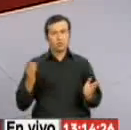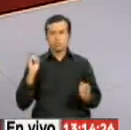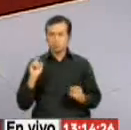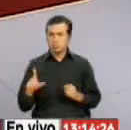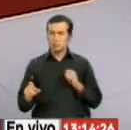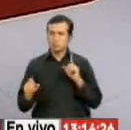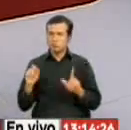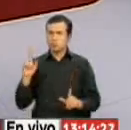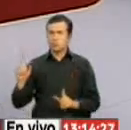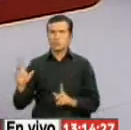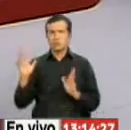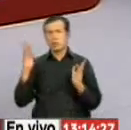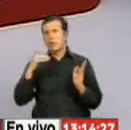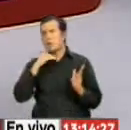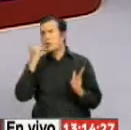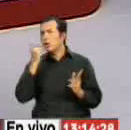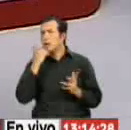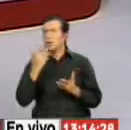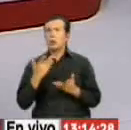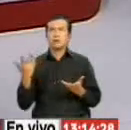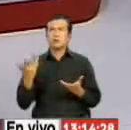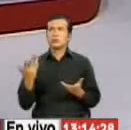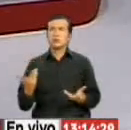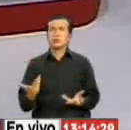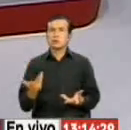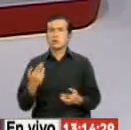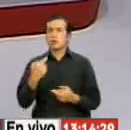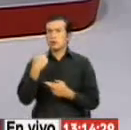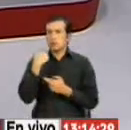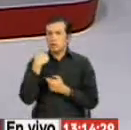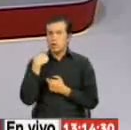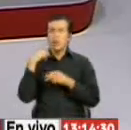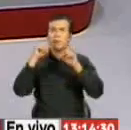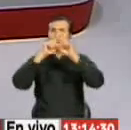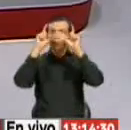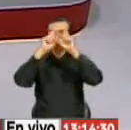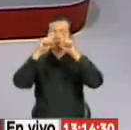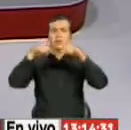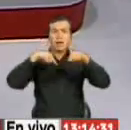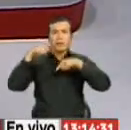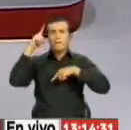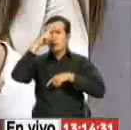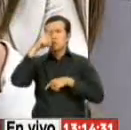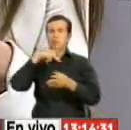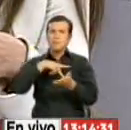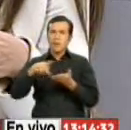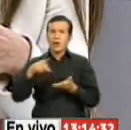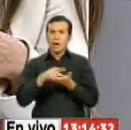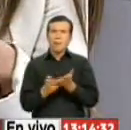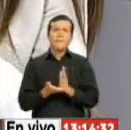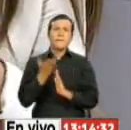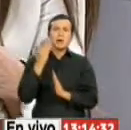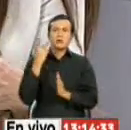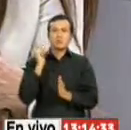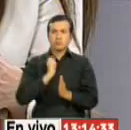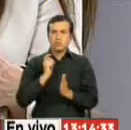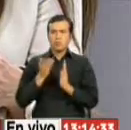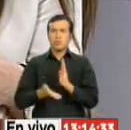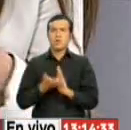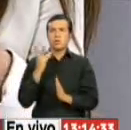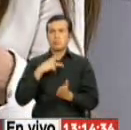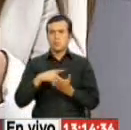no se estaría de alguna forma quitando competitividad al país cuando se toca pagar un poco más